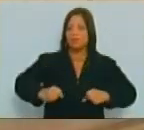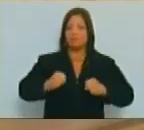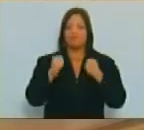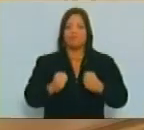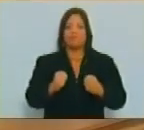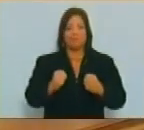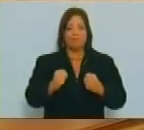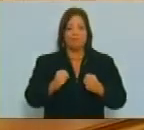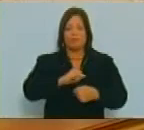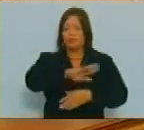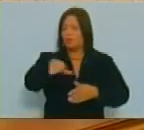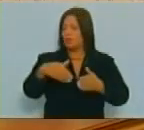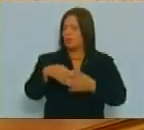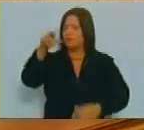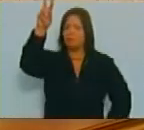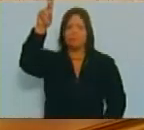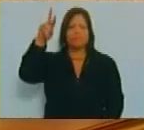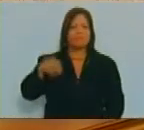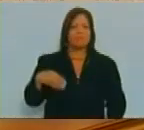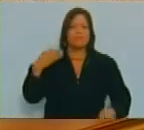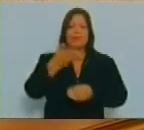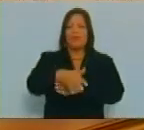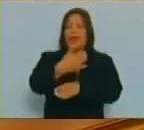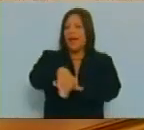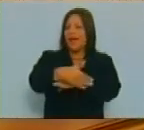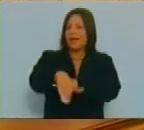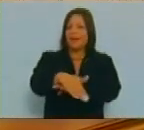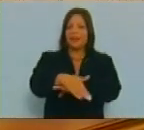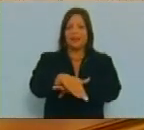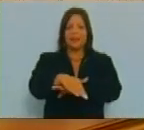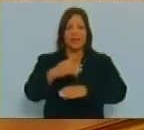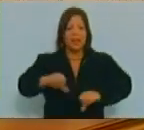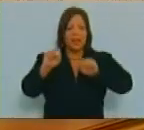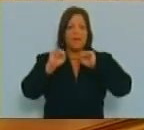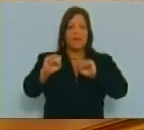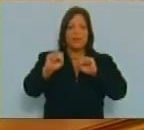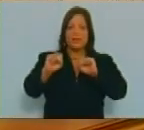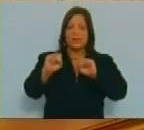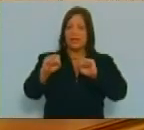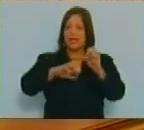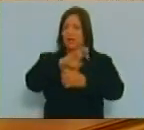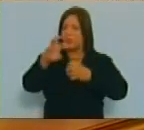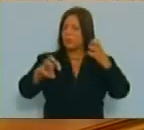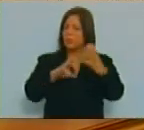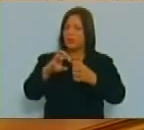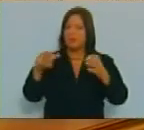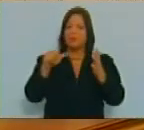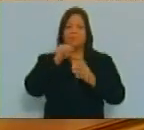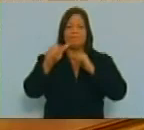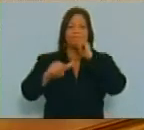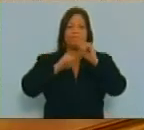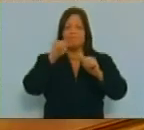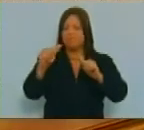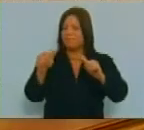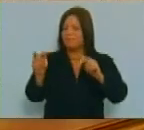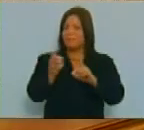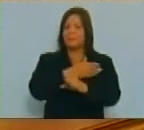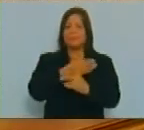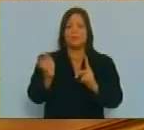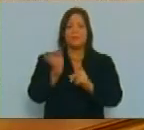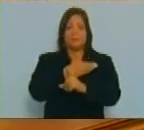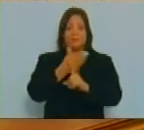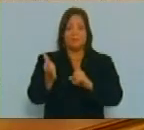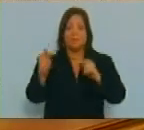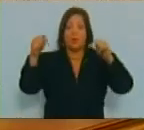que todos los días salen a la calle a enfrentar el delito y todas las amenazas hoy